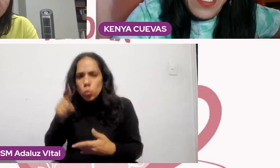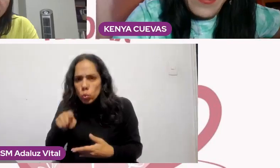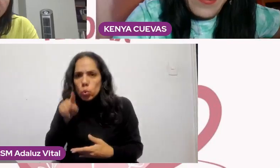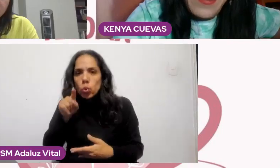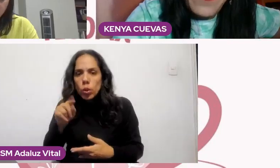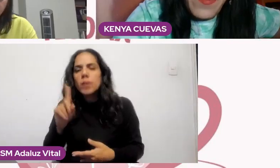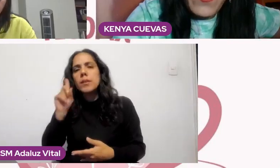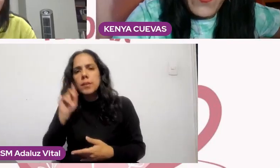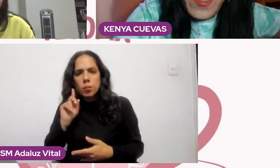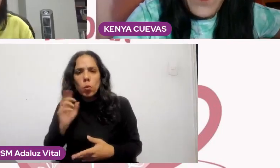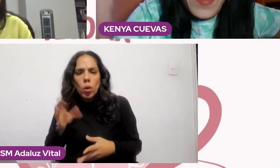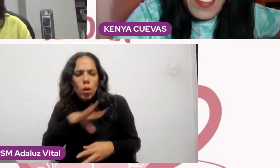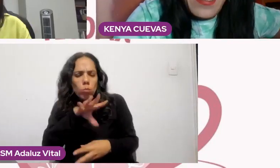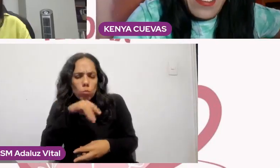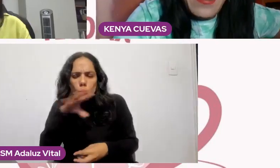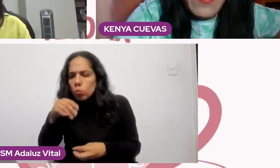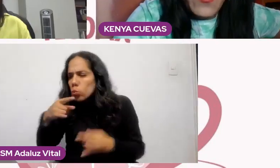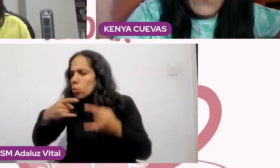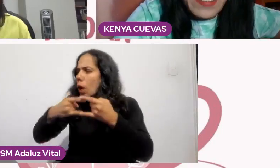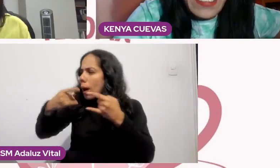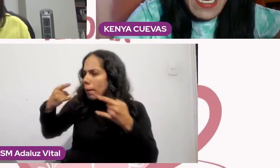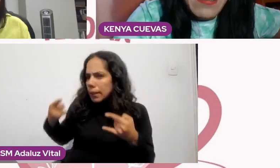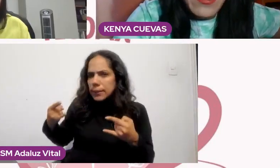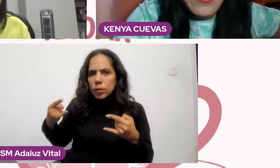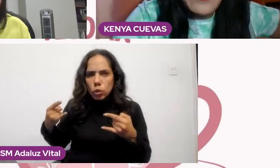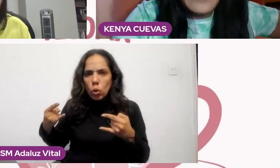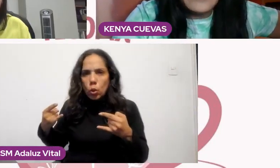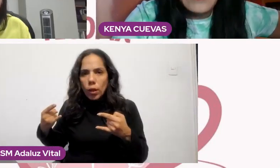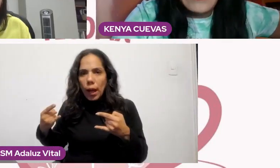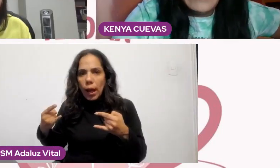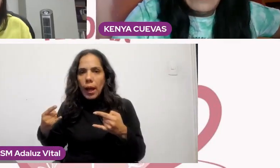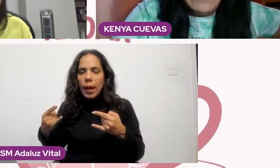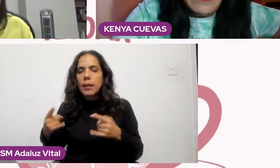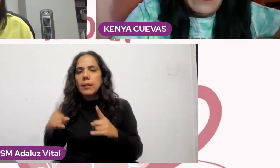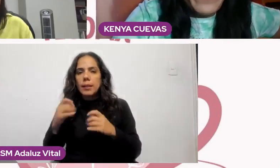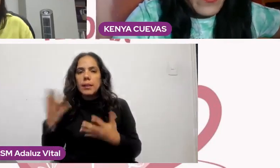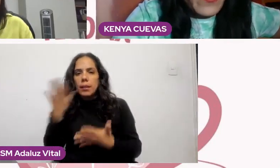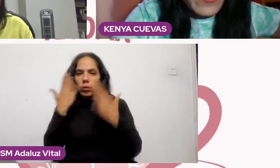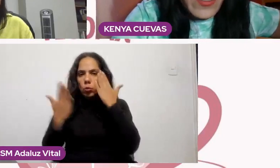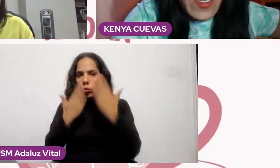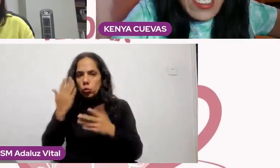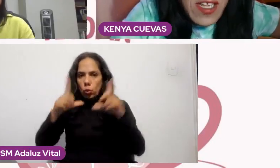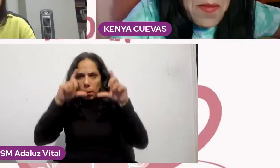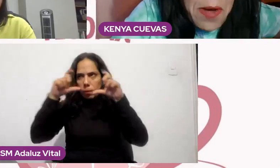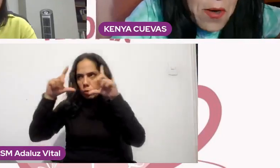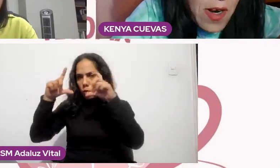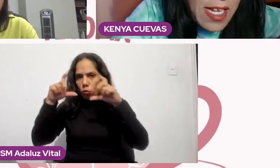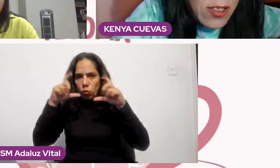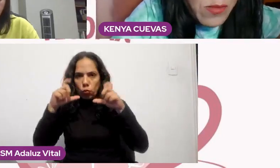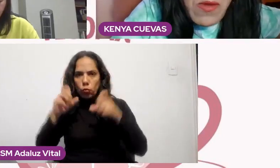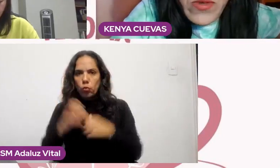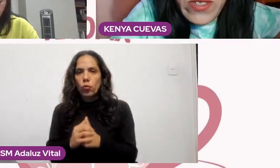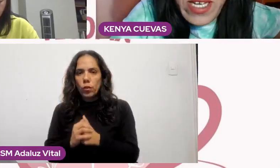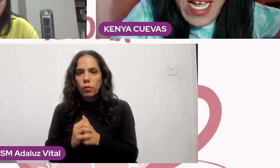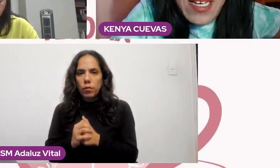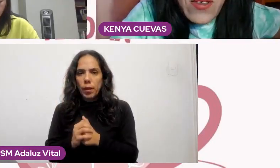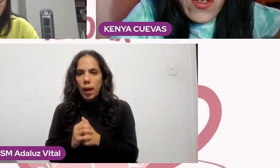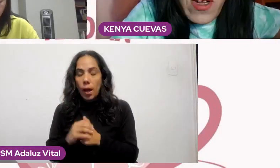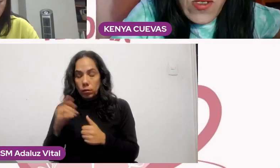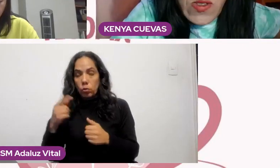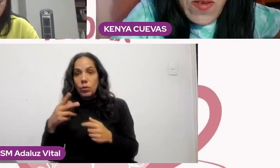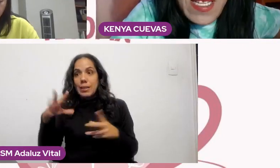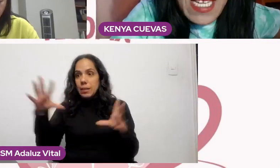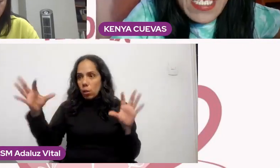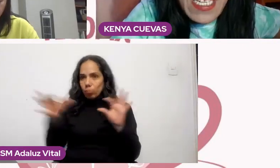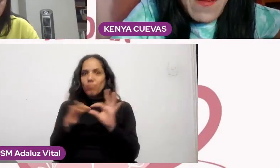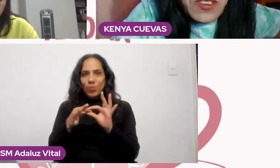estudiando fotografía y documental, ¿no? Entonces, conoció la historia de Paola, entonces me busca justo